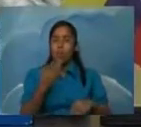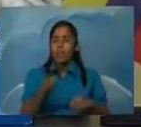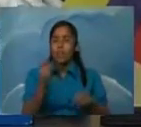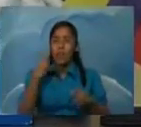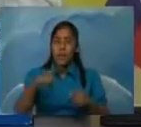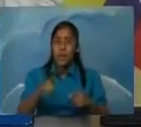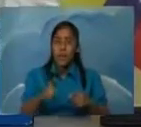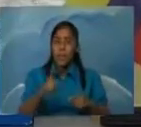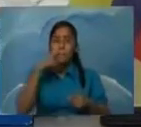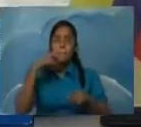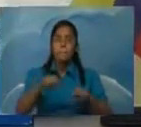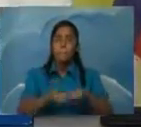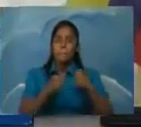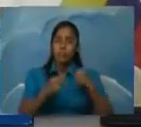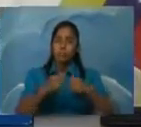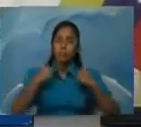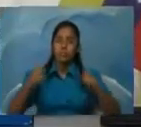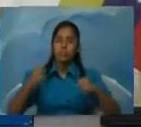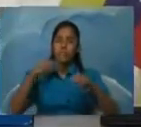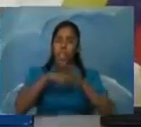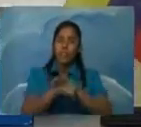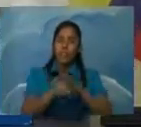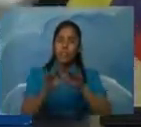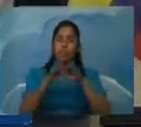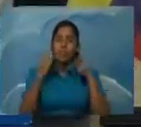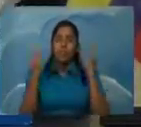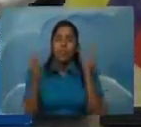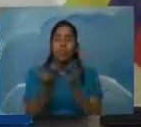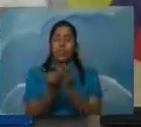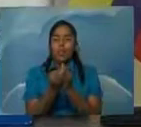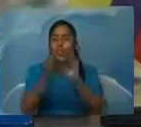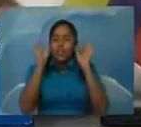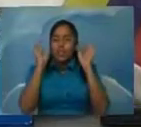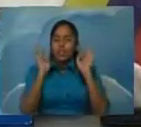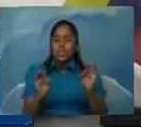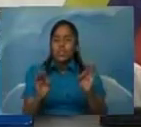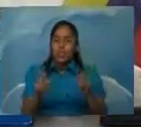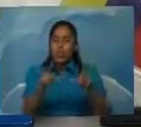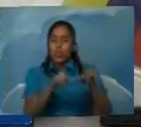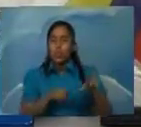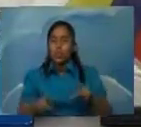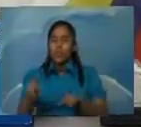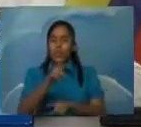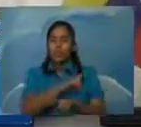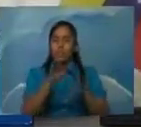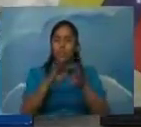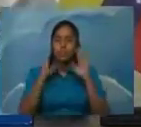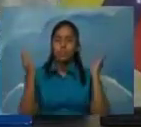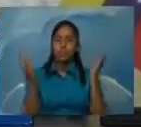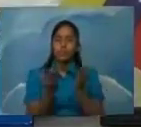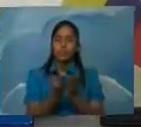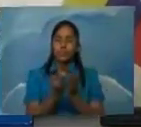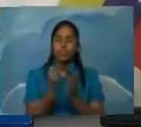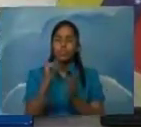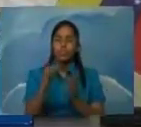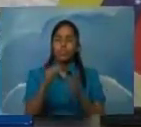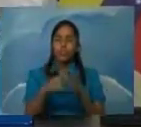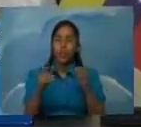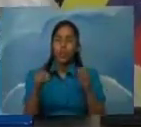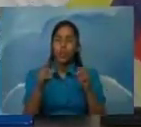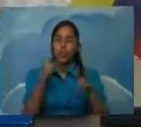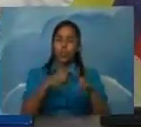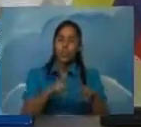leudado dentro de la familia judía en ninguna parte del mundo. Y los